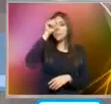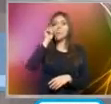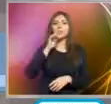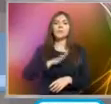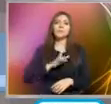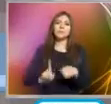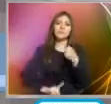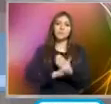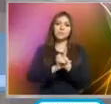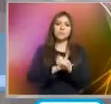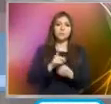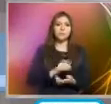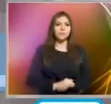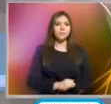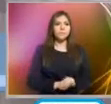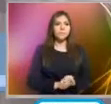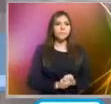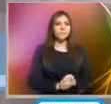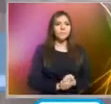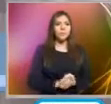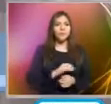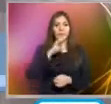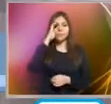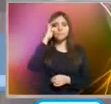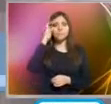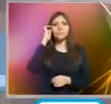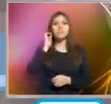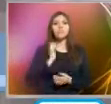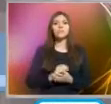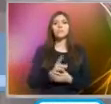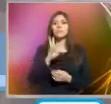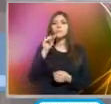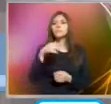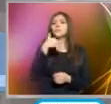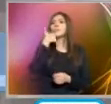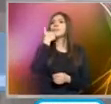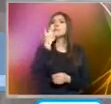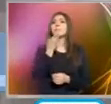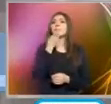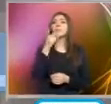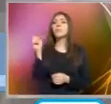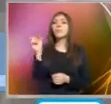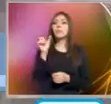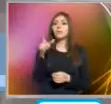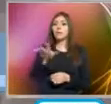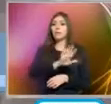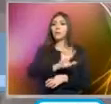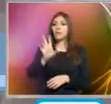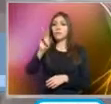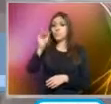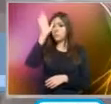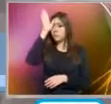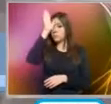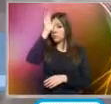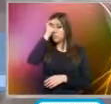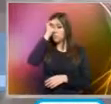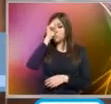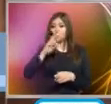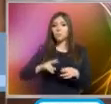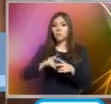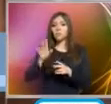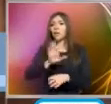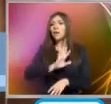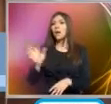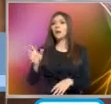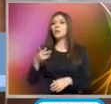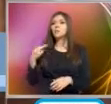No quiere decir necesariamente que cuando se rompió el acuerdo ya terminó la relación. ¿no? Qué difícil es ¿Qué hay perdonar.